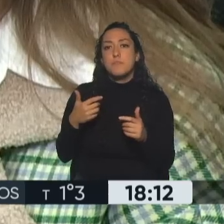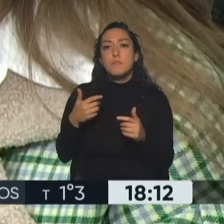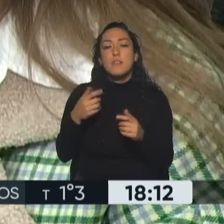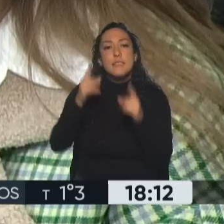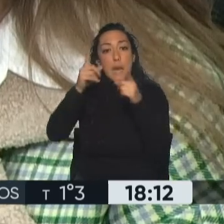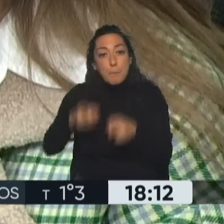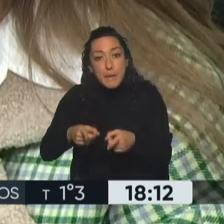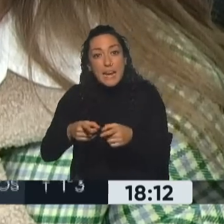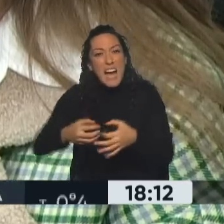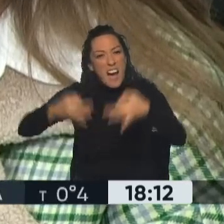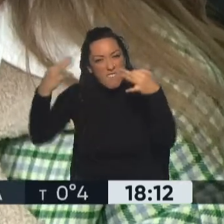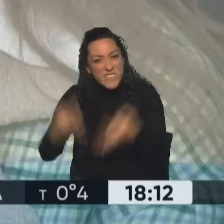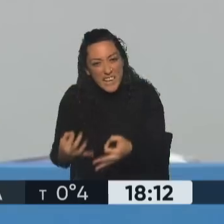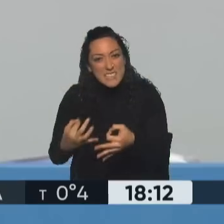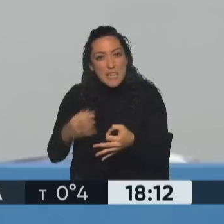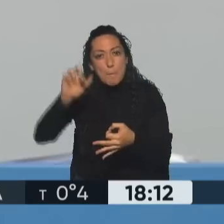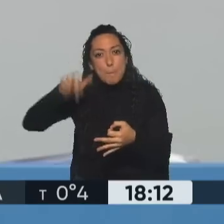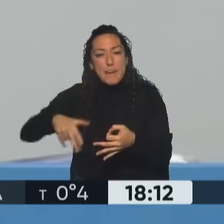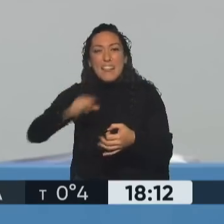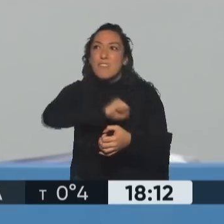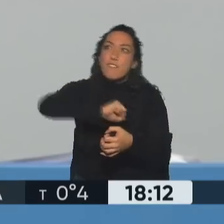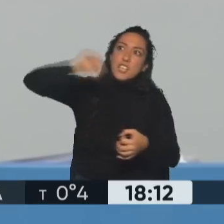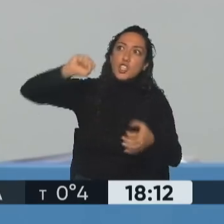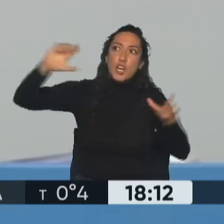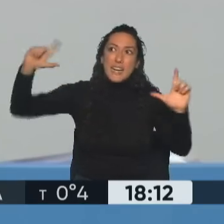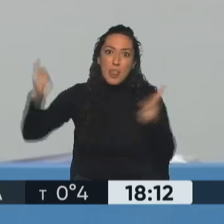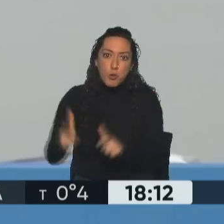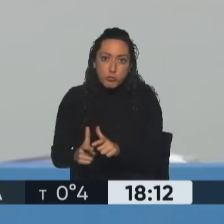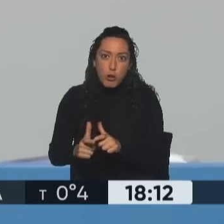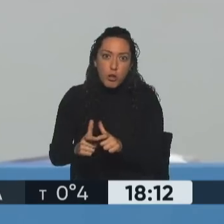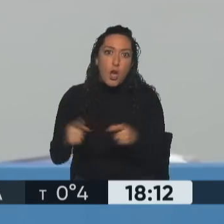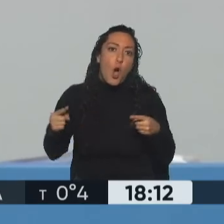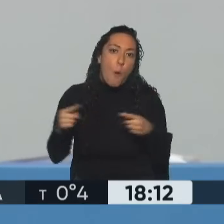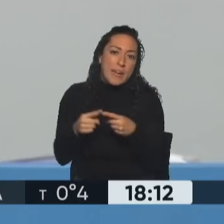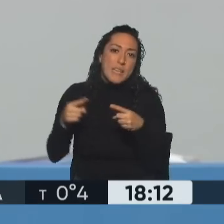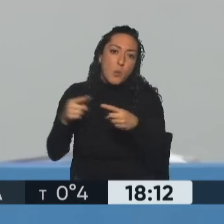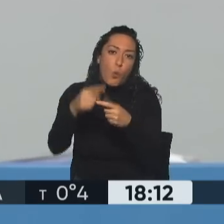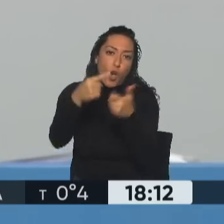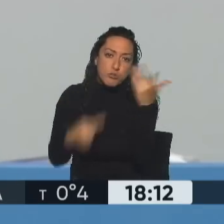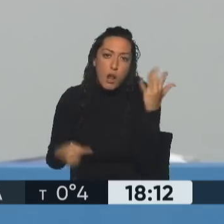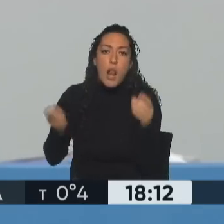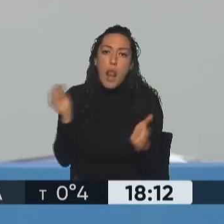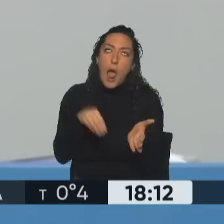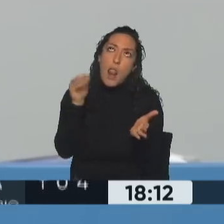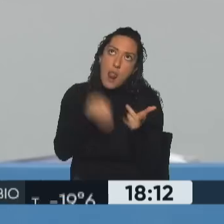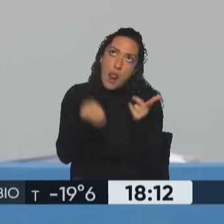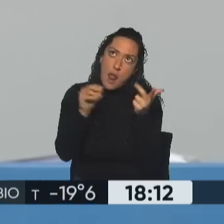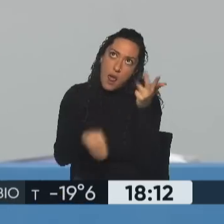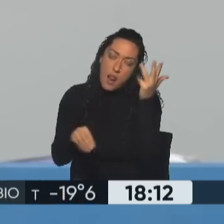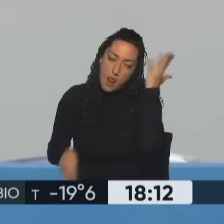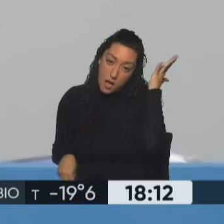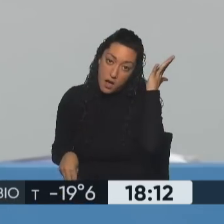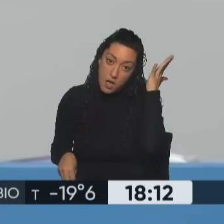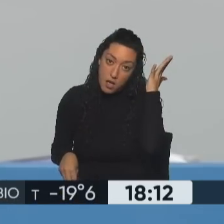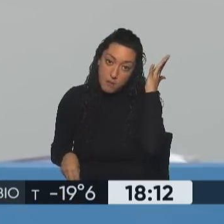y afianza el plan de reducción de la inflación mediante metas de inflación, etcétera, etcétera, etcétera, etcétera.